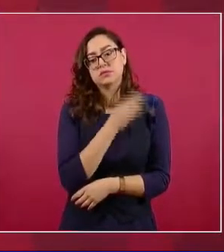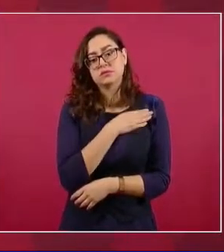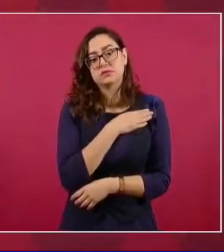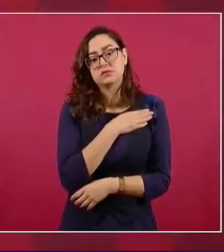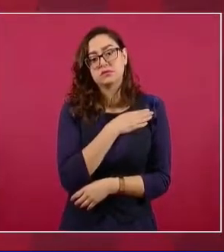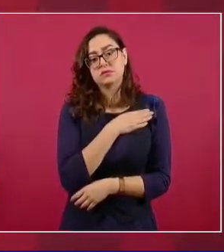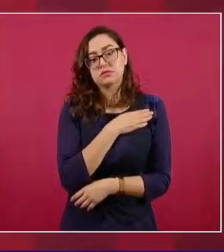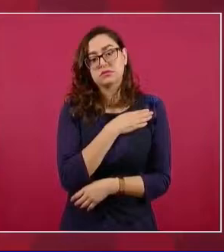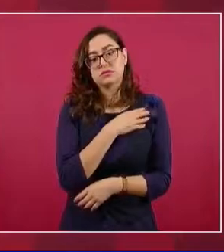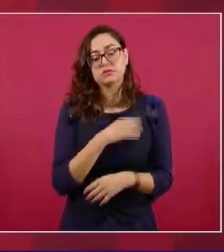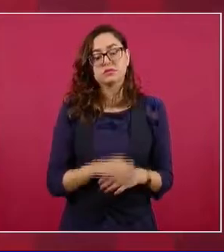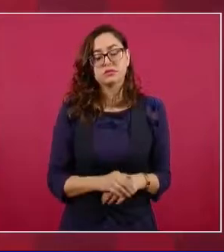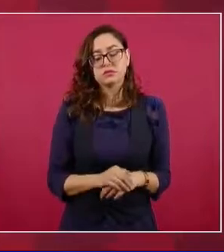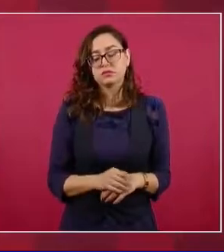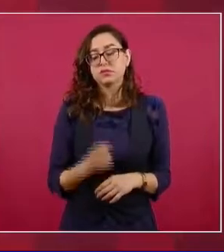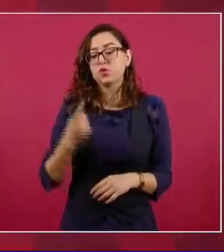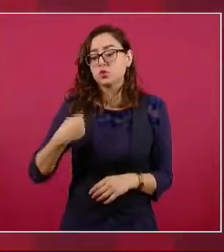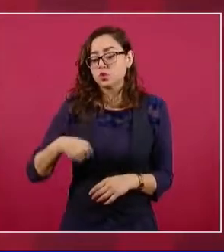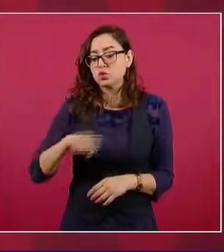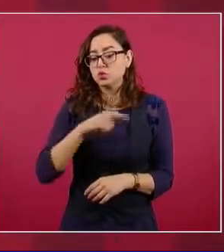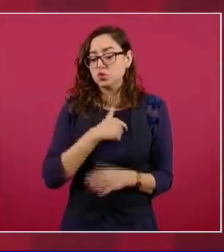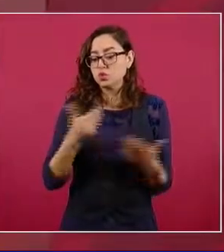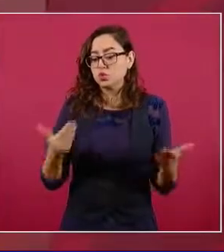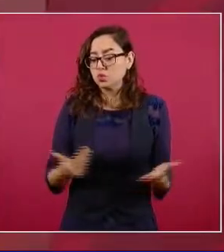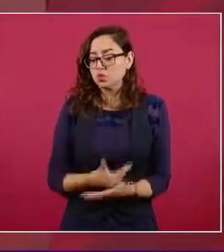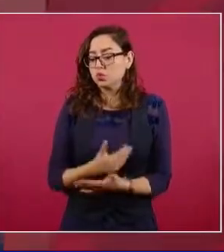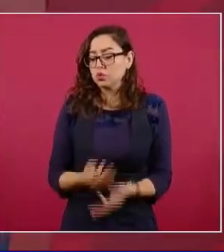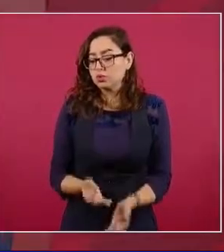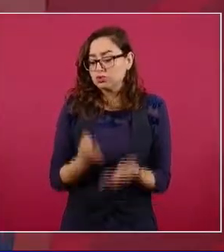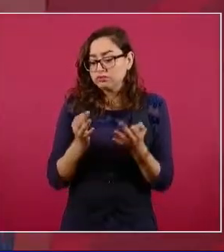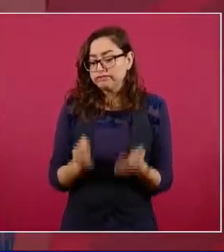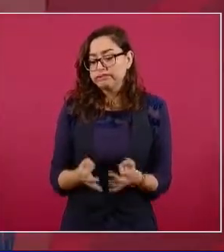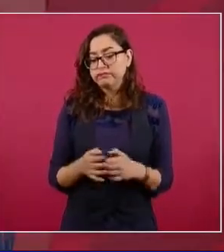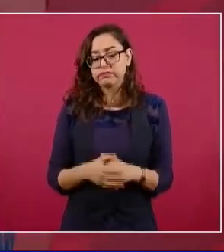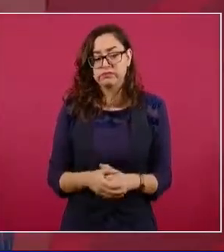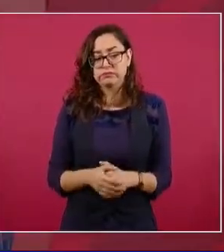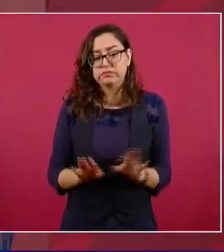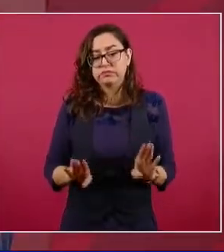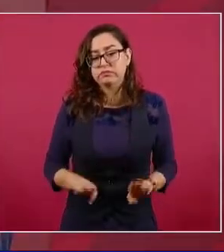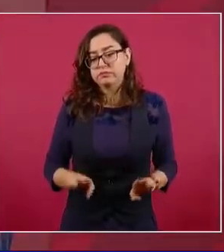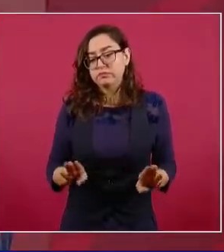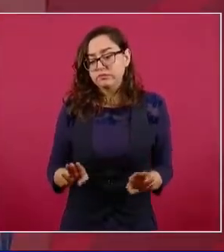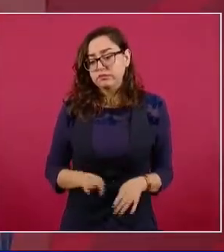Dicen los bien nacidos, los hombres de bien.